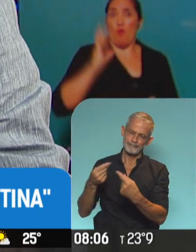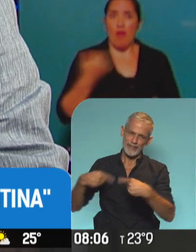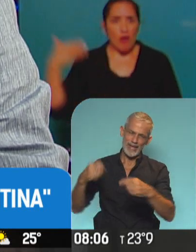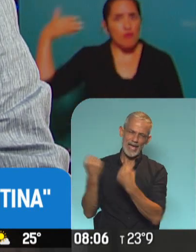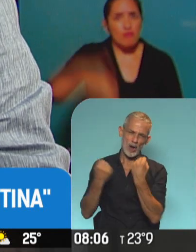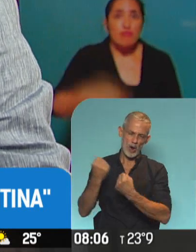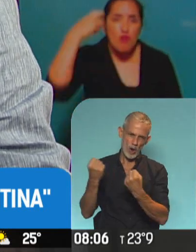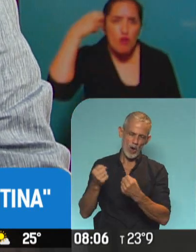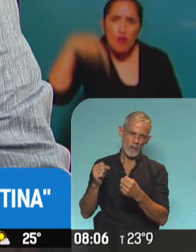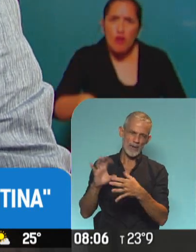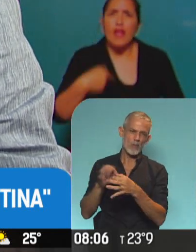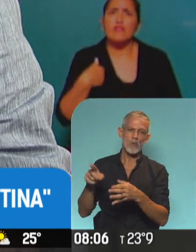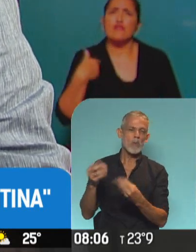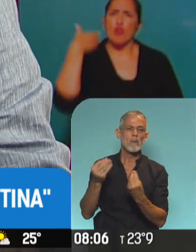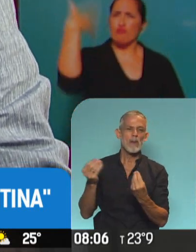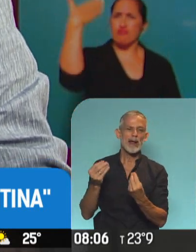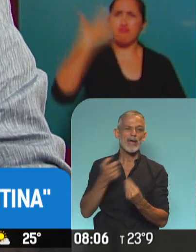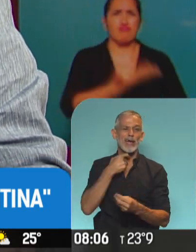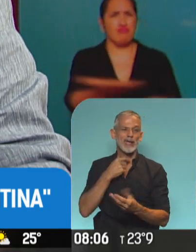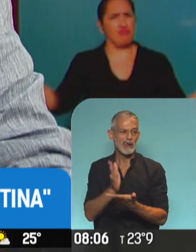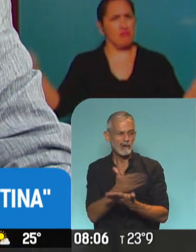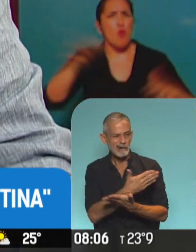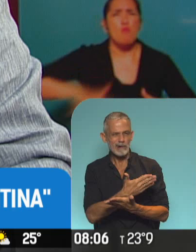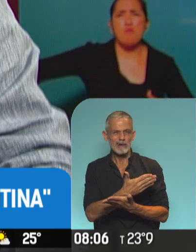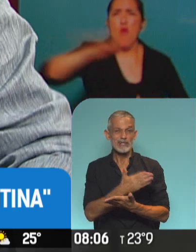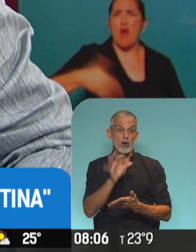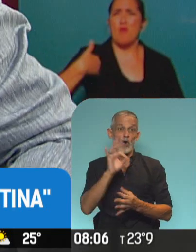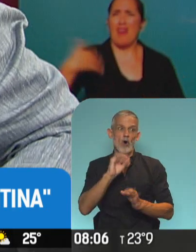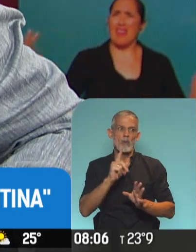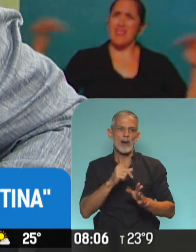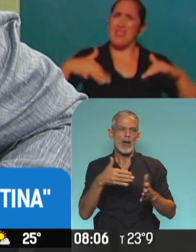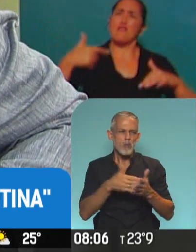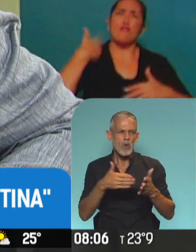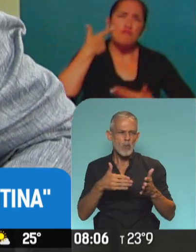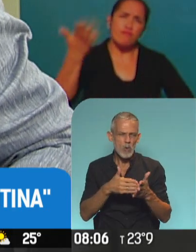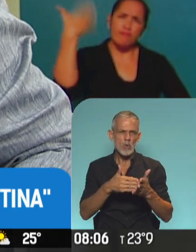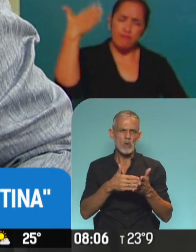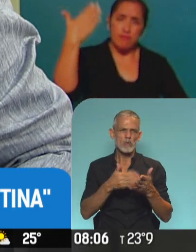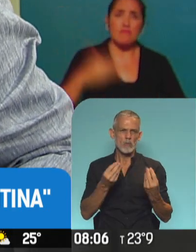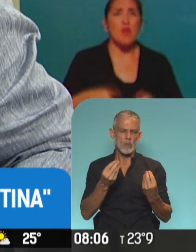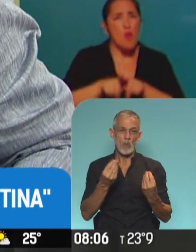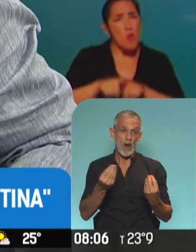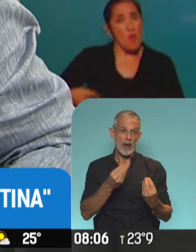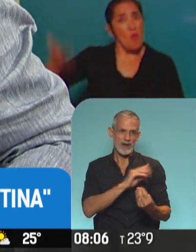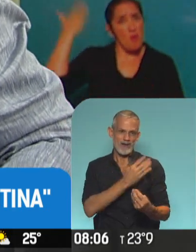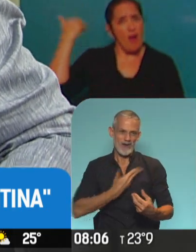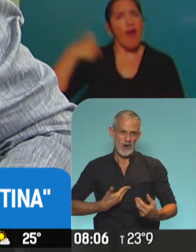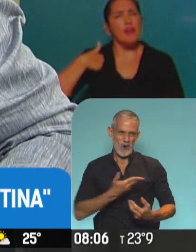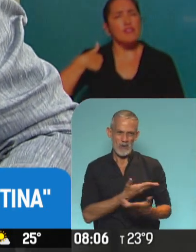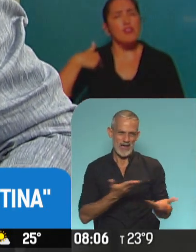República Argentina, para derrocar o para impedir el ejercicio de este